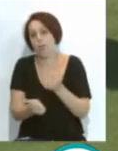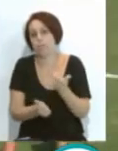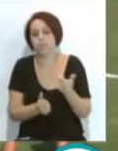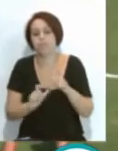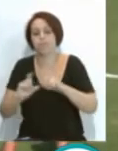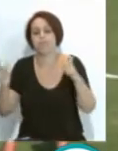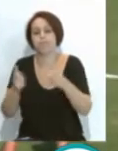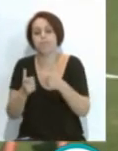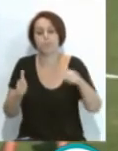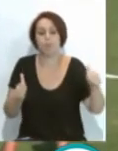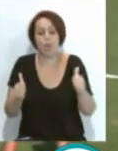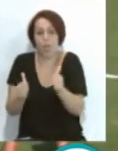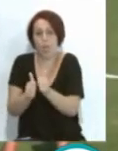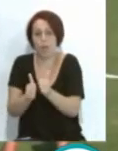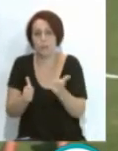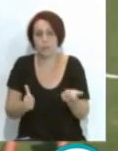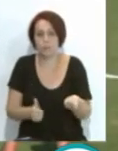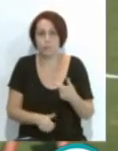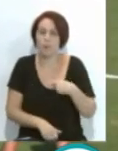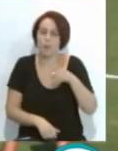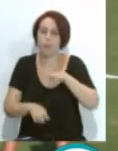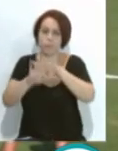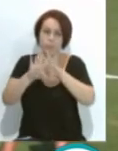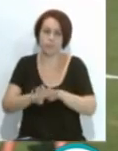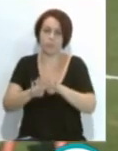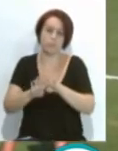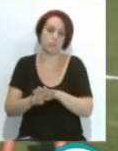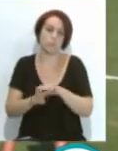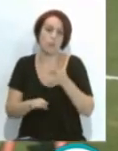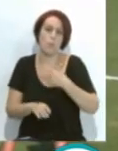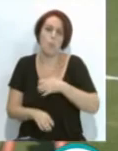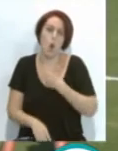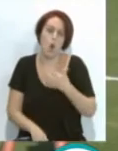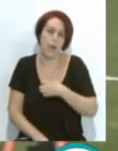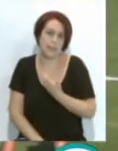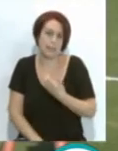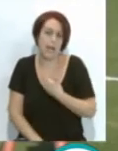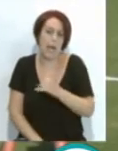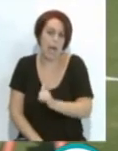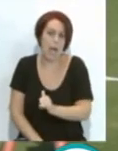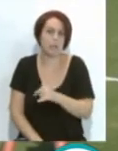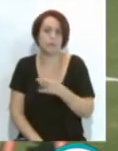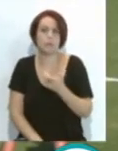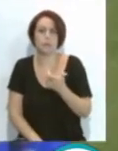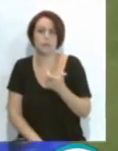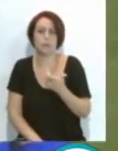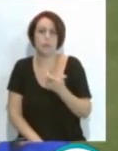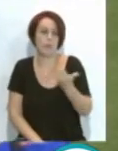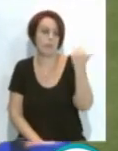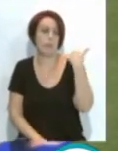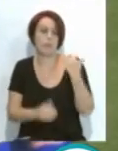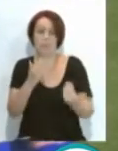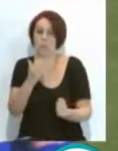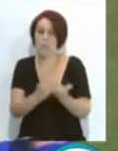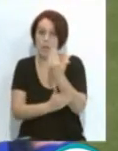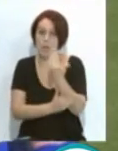la plantilla. Estuvieron Isa Carcelén, que tiene unas molestias después del partido de la pasada jornada,